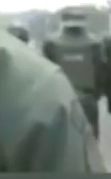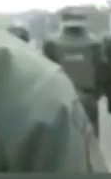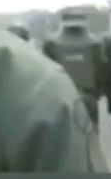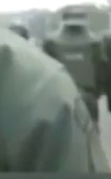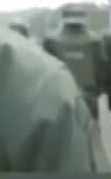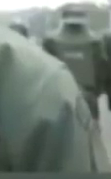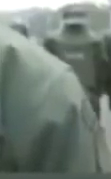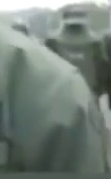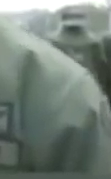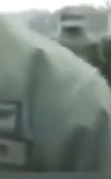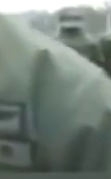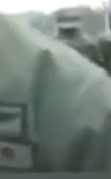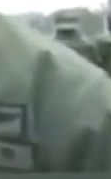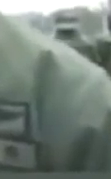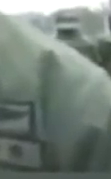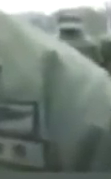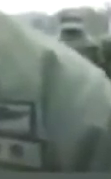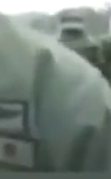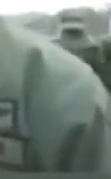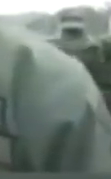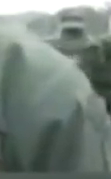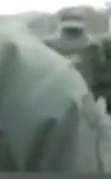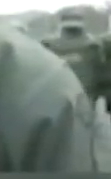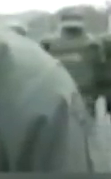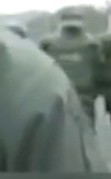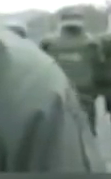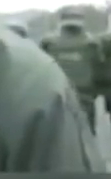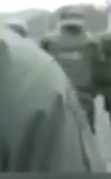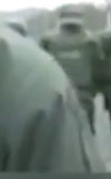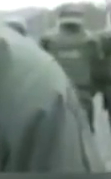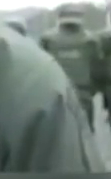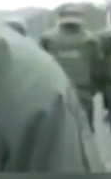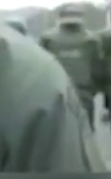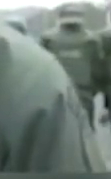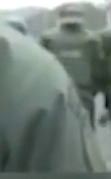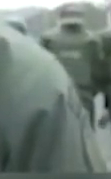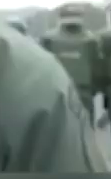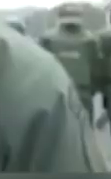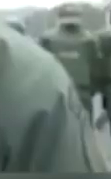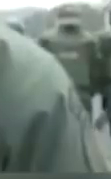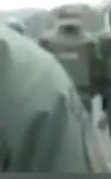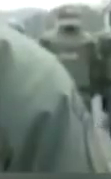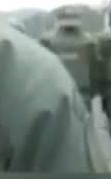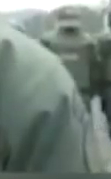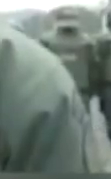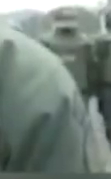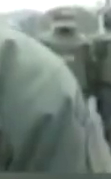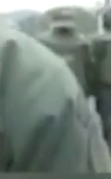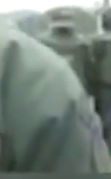supuestamente ayuda humanitaria vemos que la mitad de la gandola el material